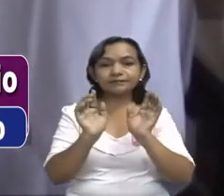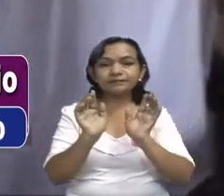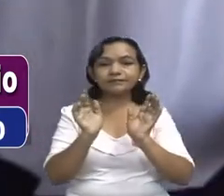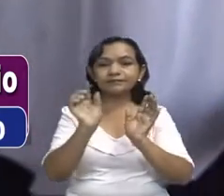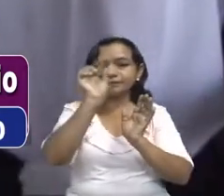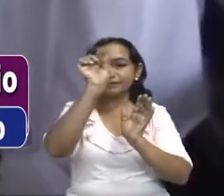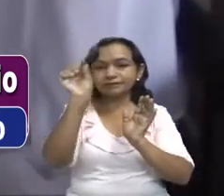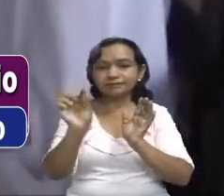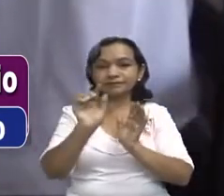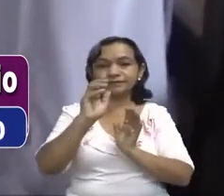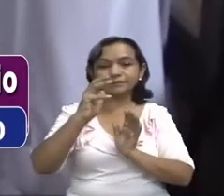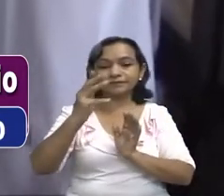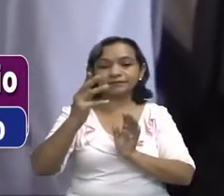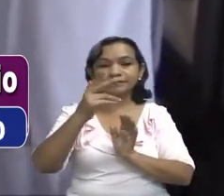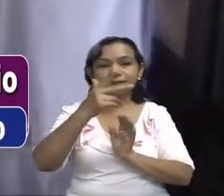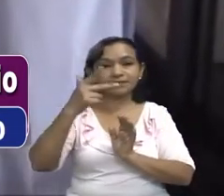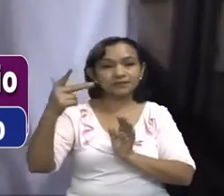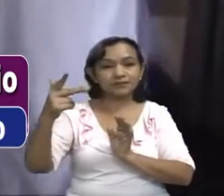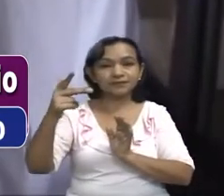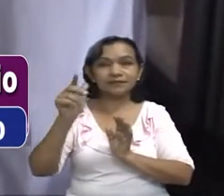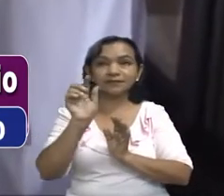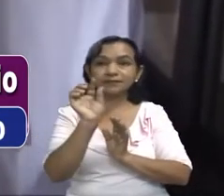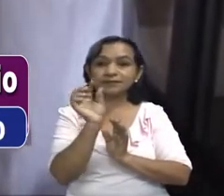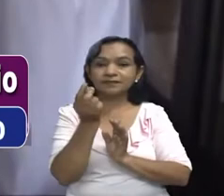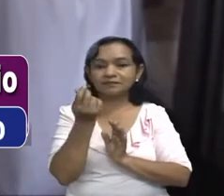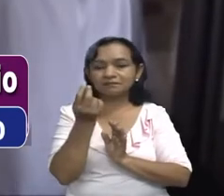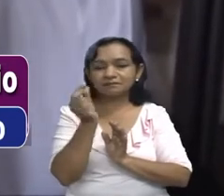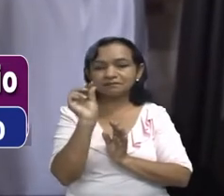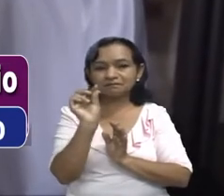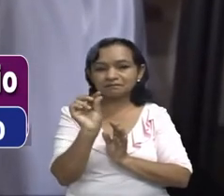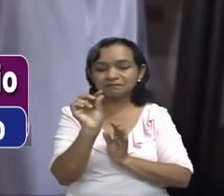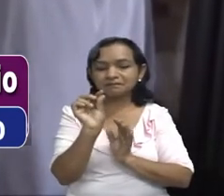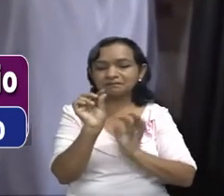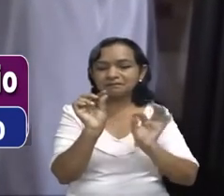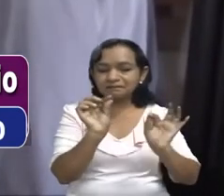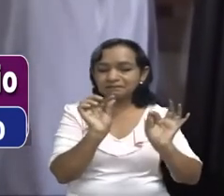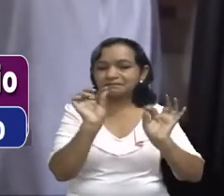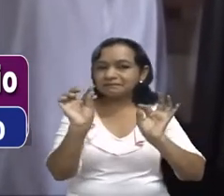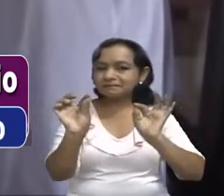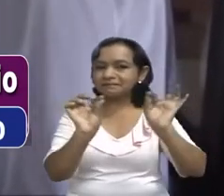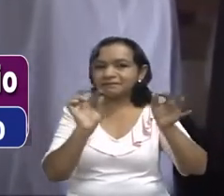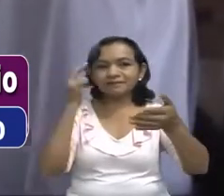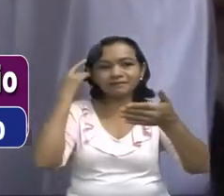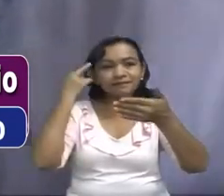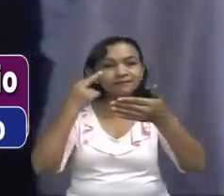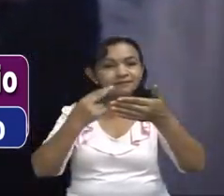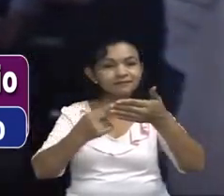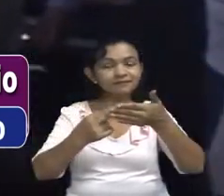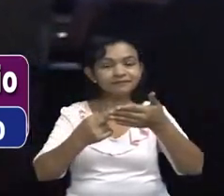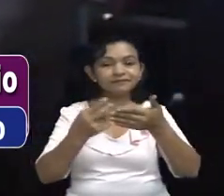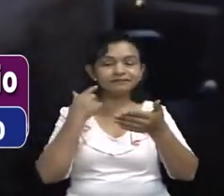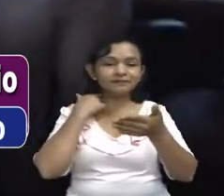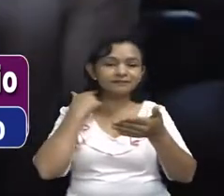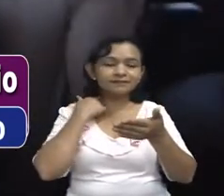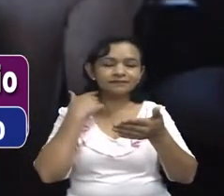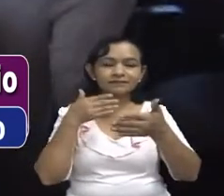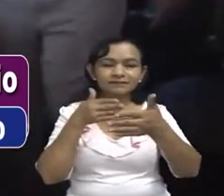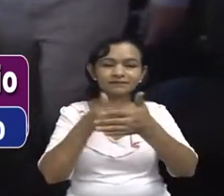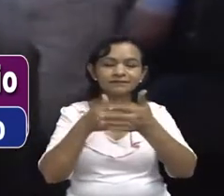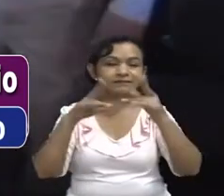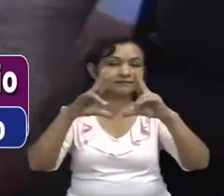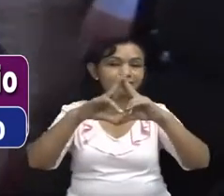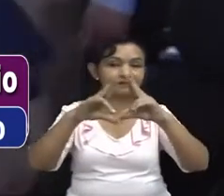surgió el 98, con pocos recursos, quiero decirte, ¿verdad? Okay. Hay que recordar que los recursos siempre han sido limitados en nuestro